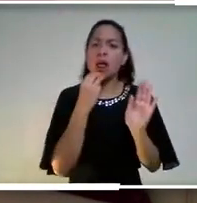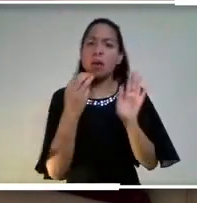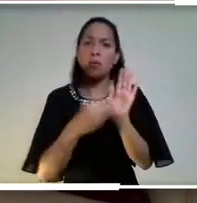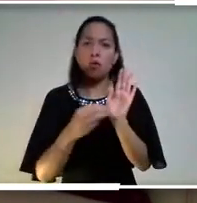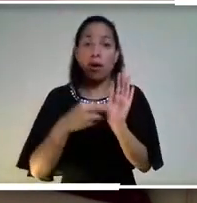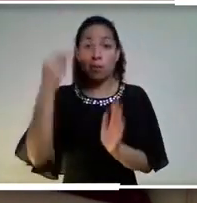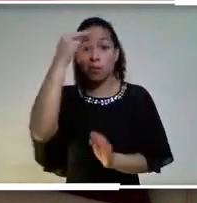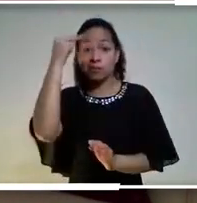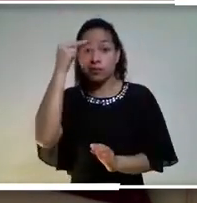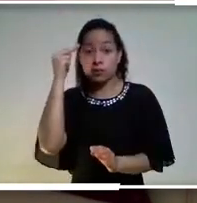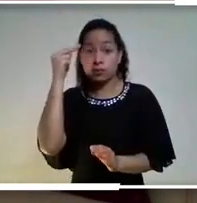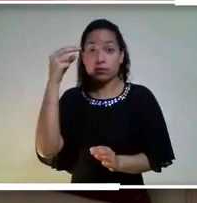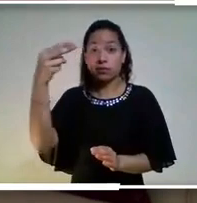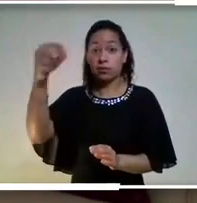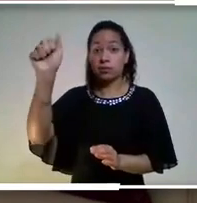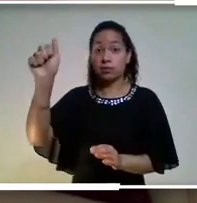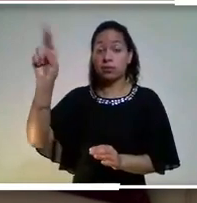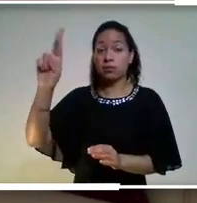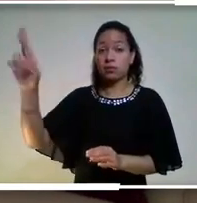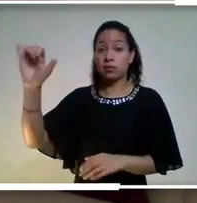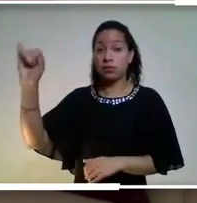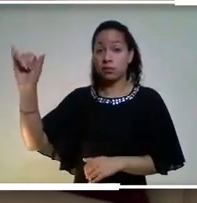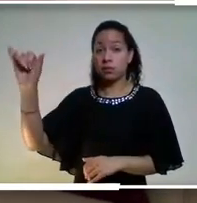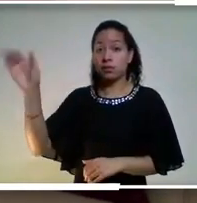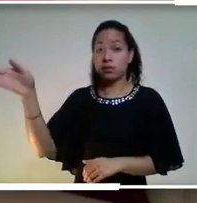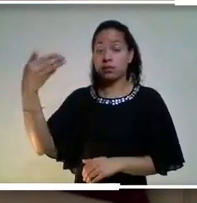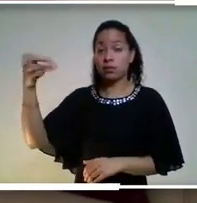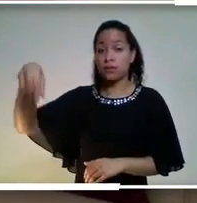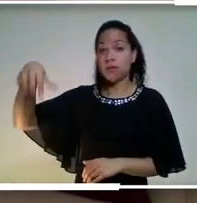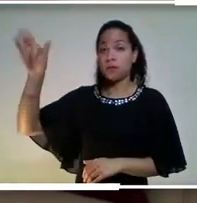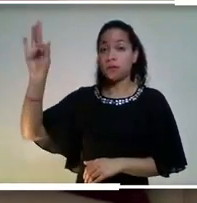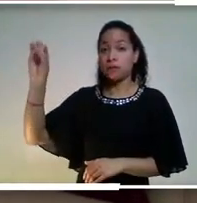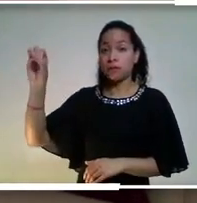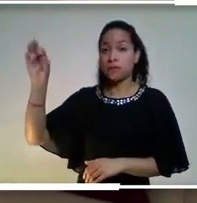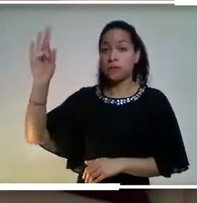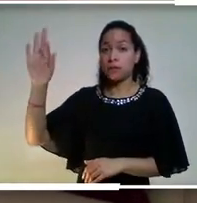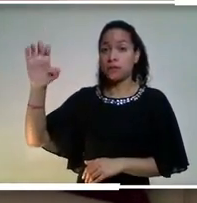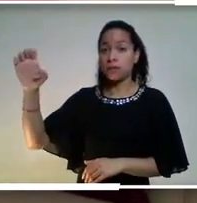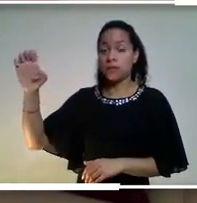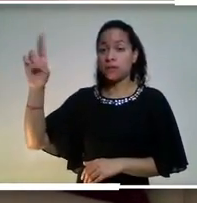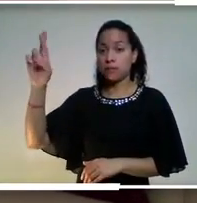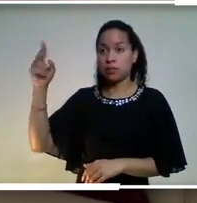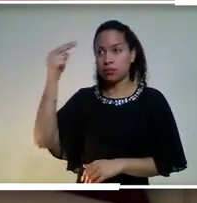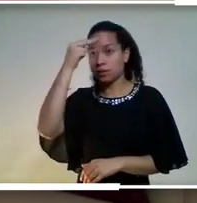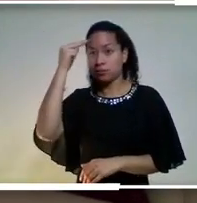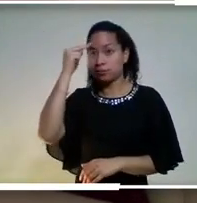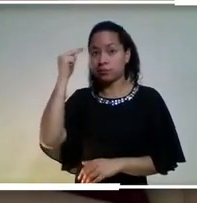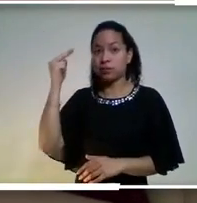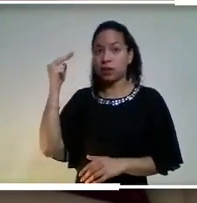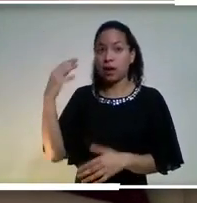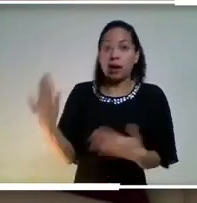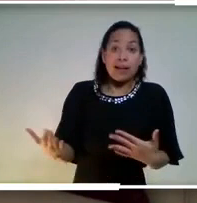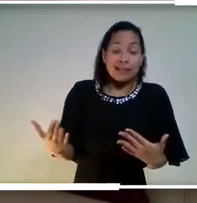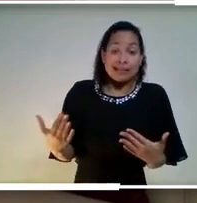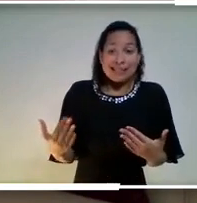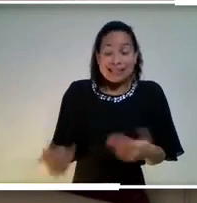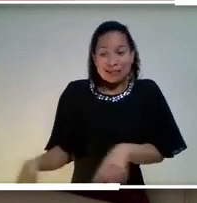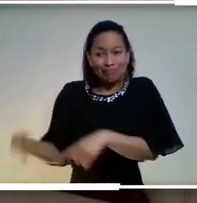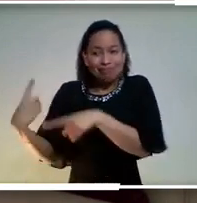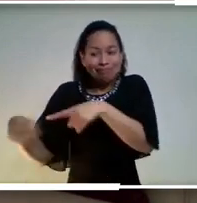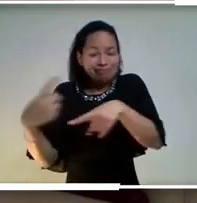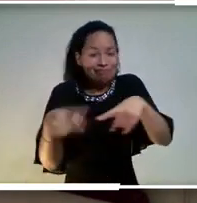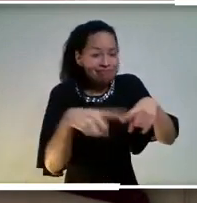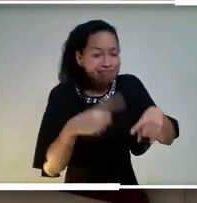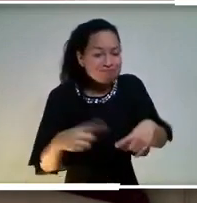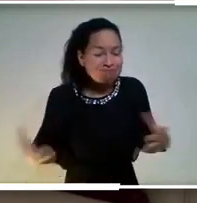es la es la strata de forma que dar la mente de los jóvenes en las cosas sobrenaturales cosas terribles